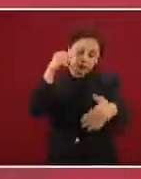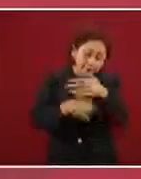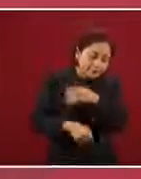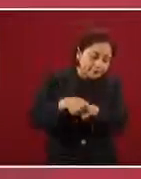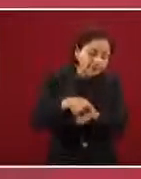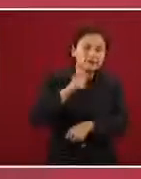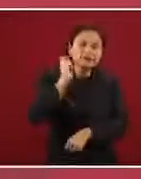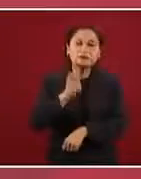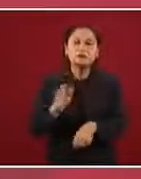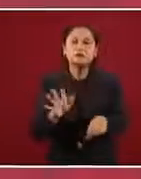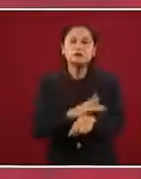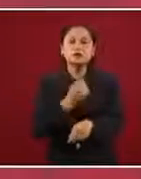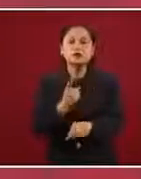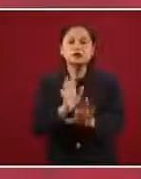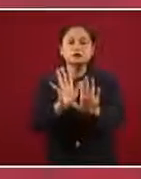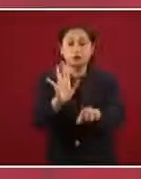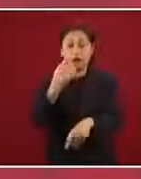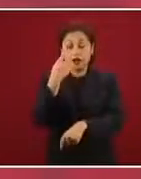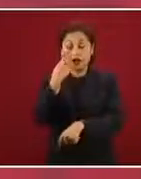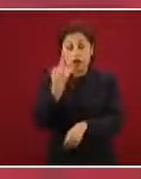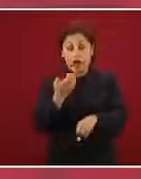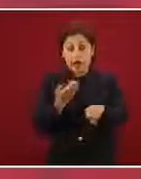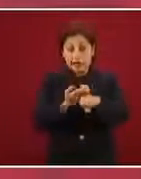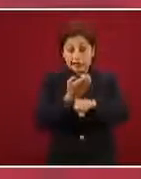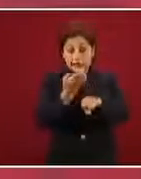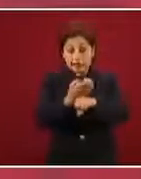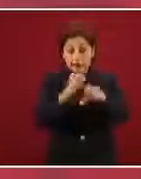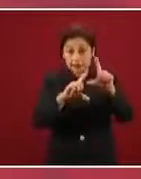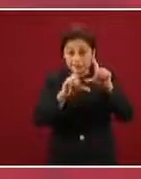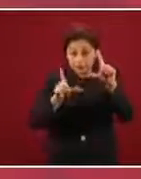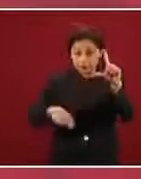Hay estados en donde